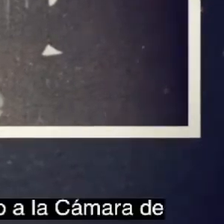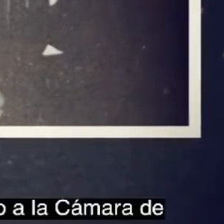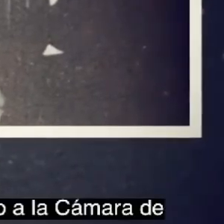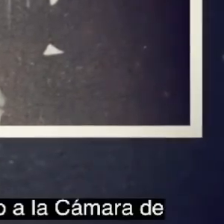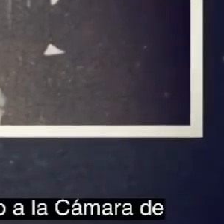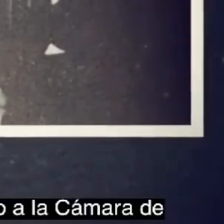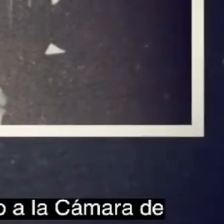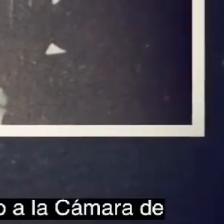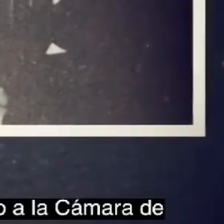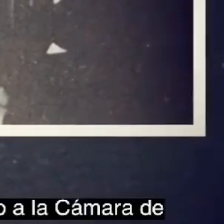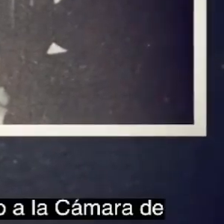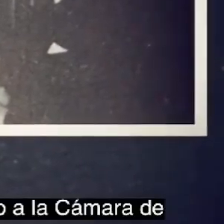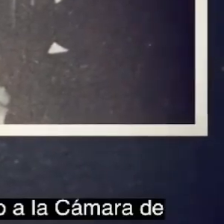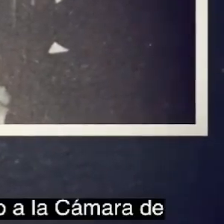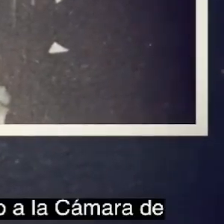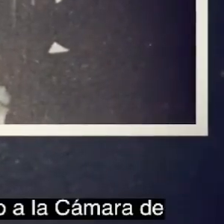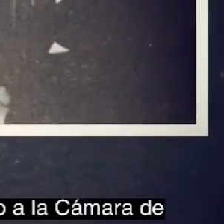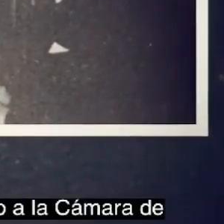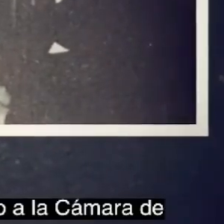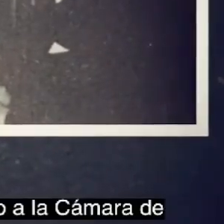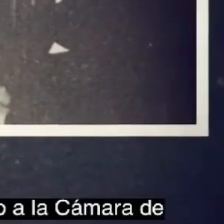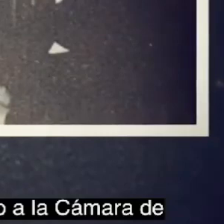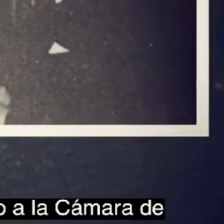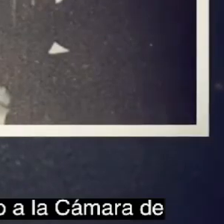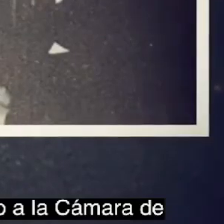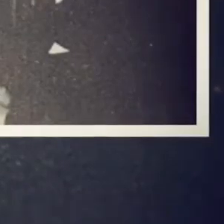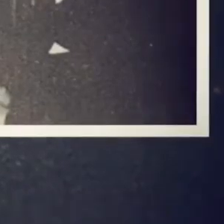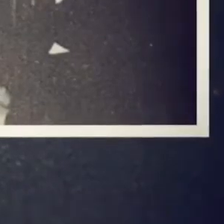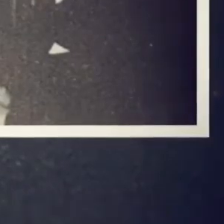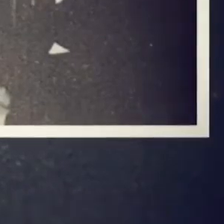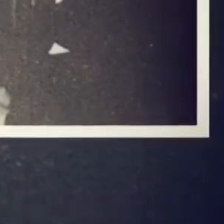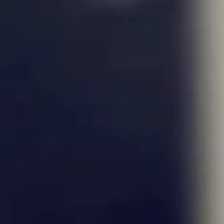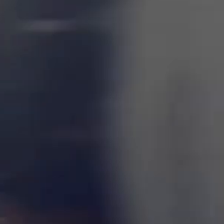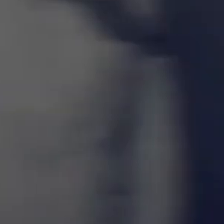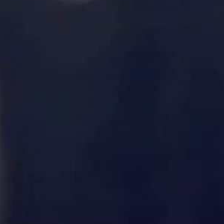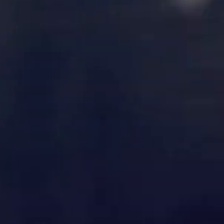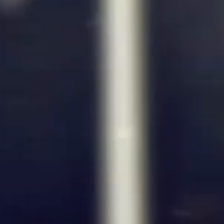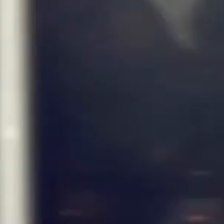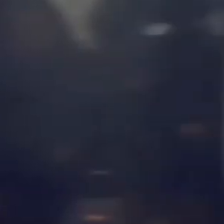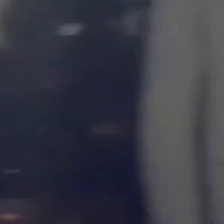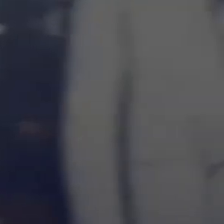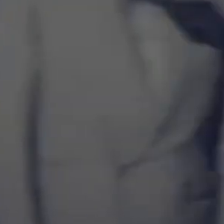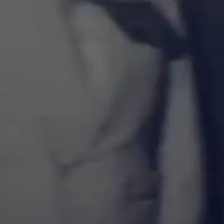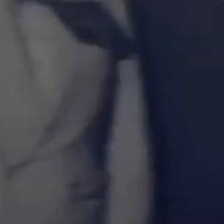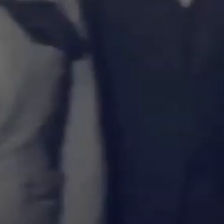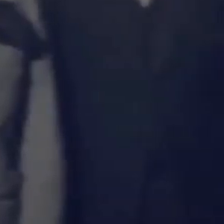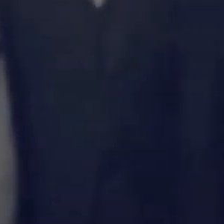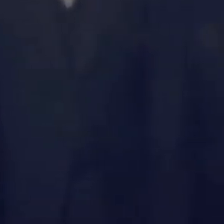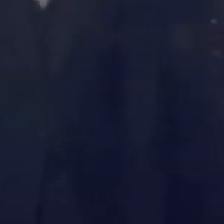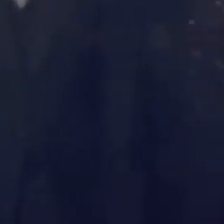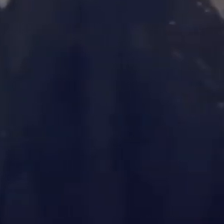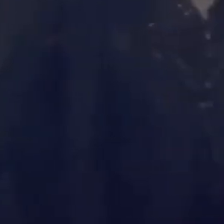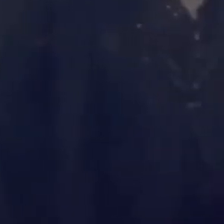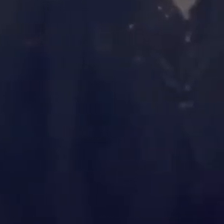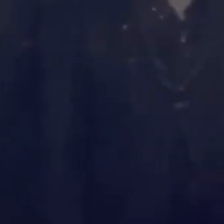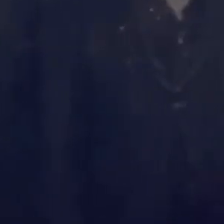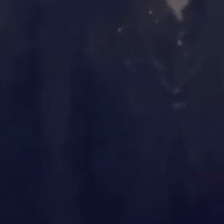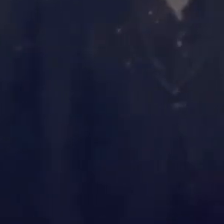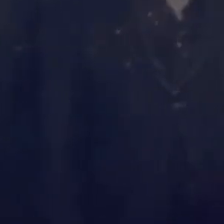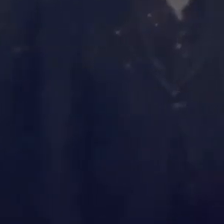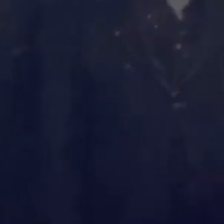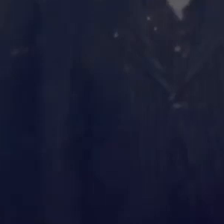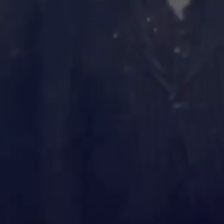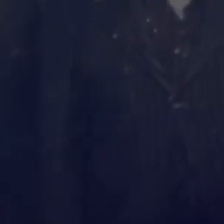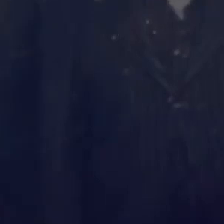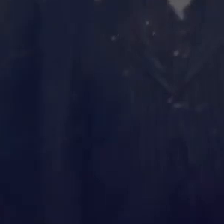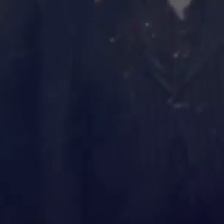proyecto fue aprobado por el Consejo de Ministros y enviado a la Cámara de Diputados. La aprobación del proyecto se detuvo ante el contexto social del país y el